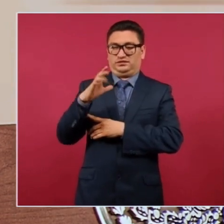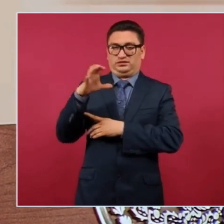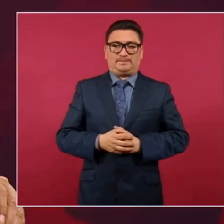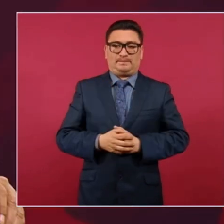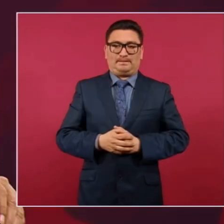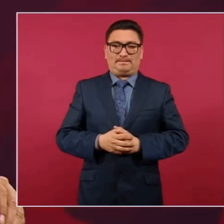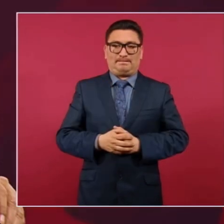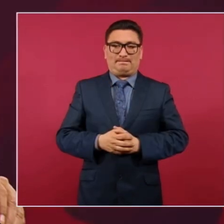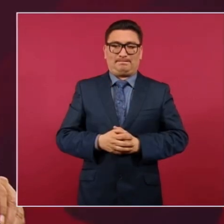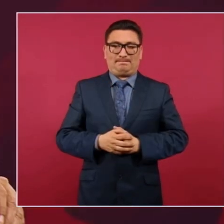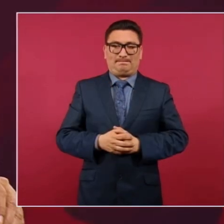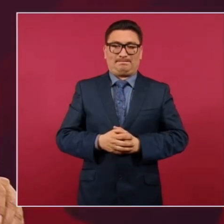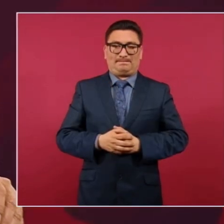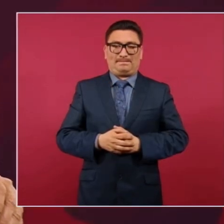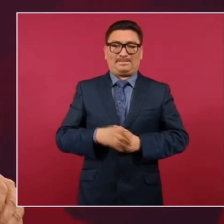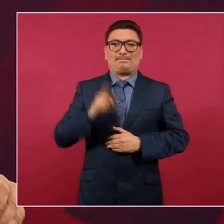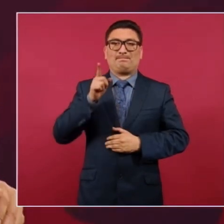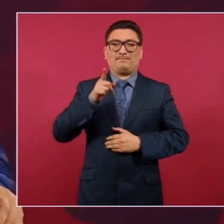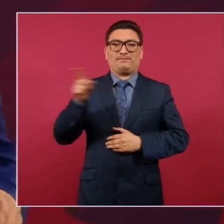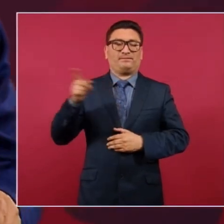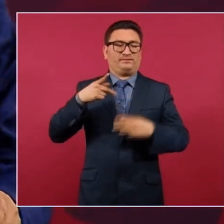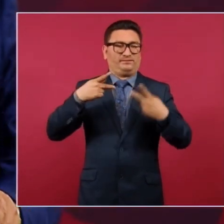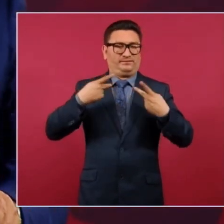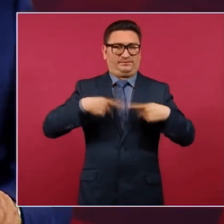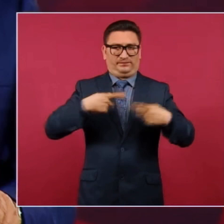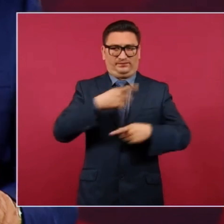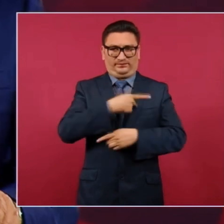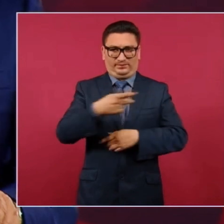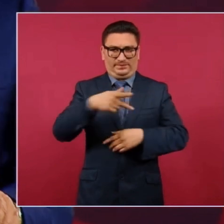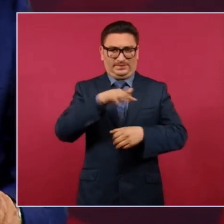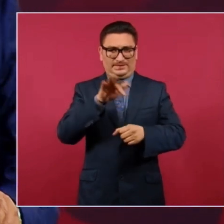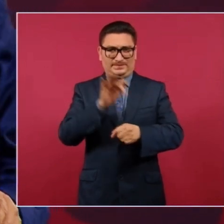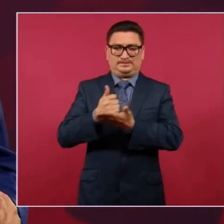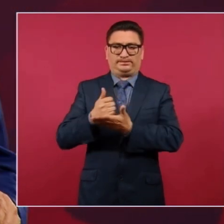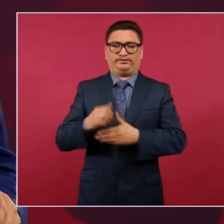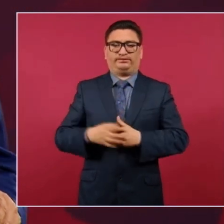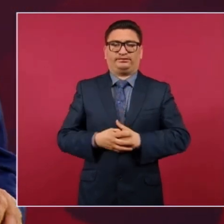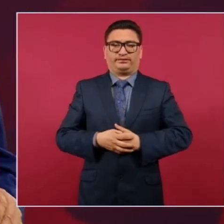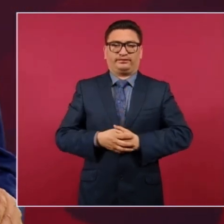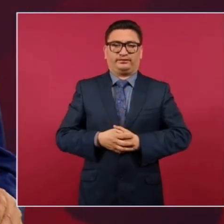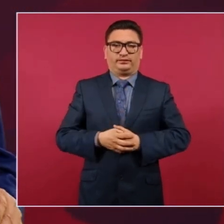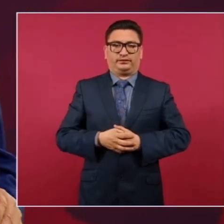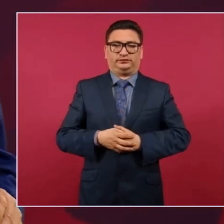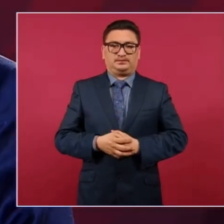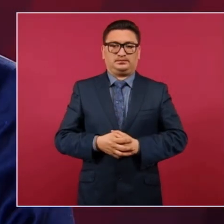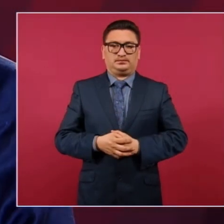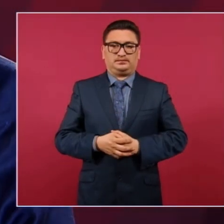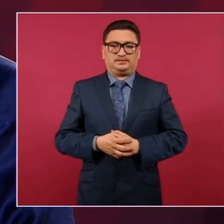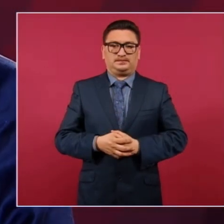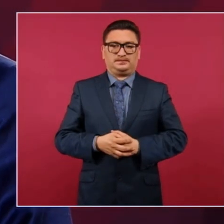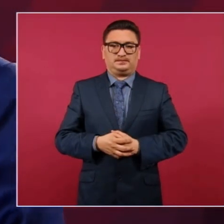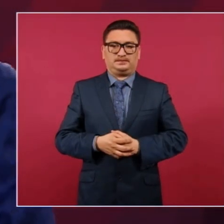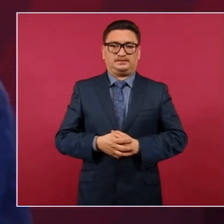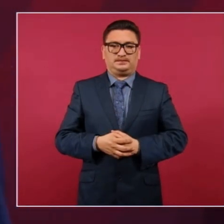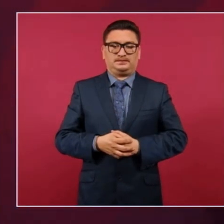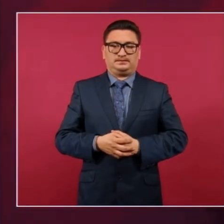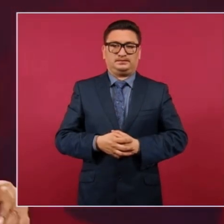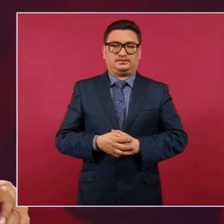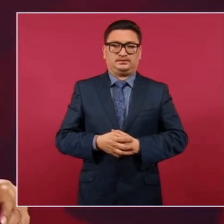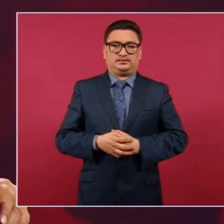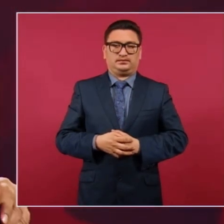un santo, es un defensor de los pobres, de los desposeídos, un verdadero cristiano.